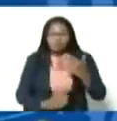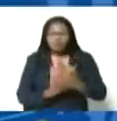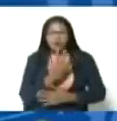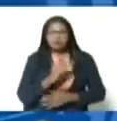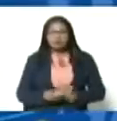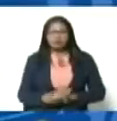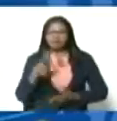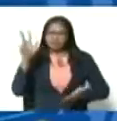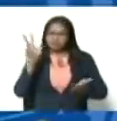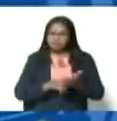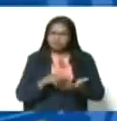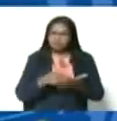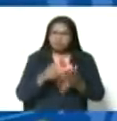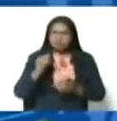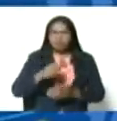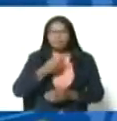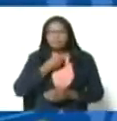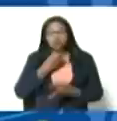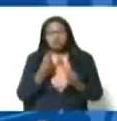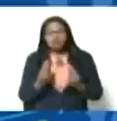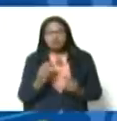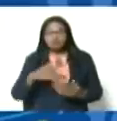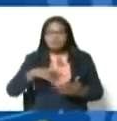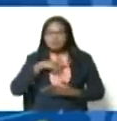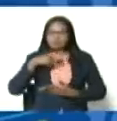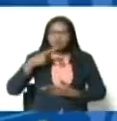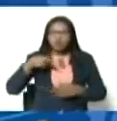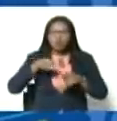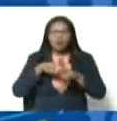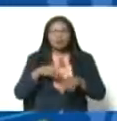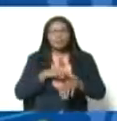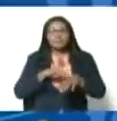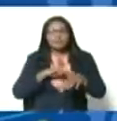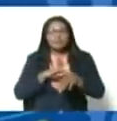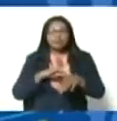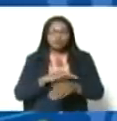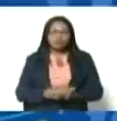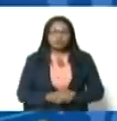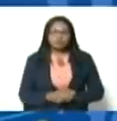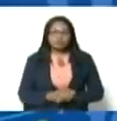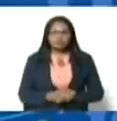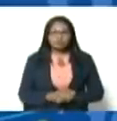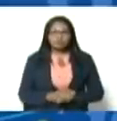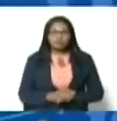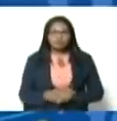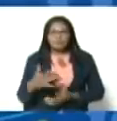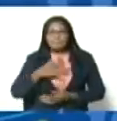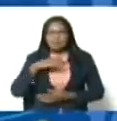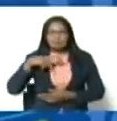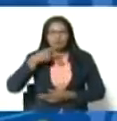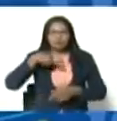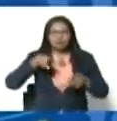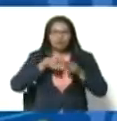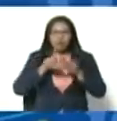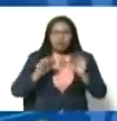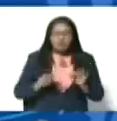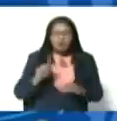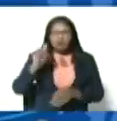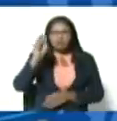Cúmplase, cúmplase. Me gusta mucho esa pasión del ministro Hipólito. Pasión Tupamara.